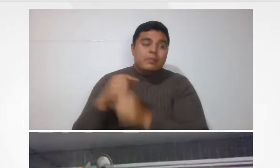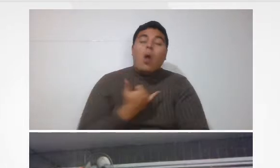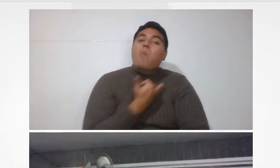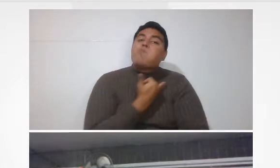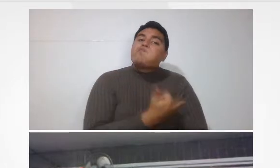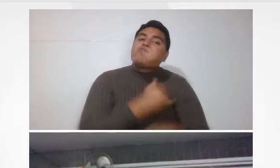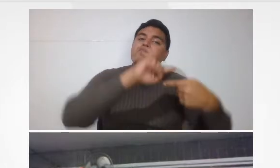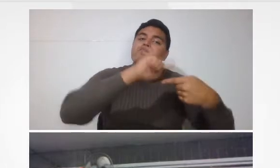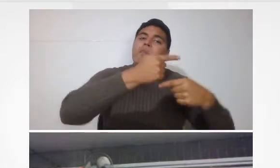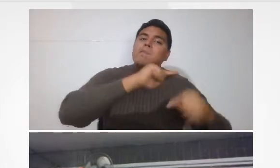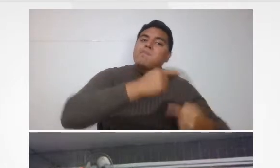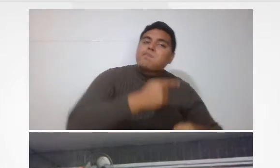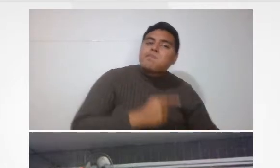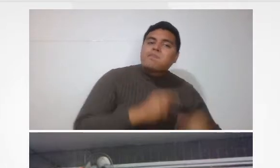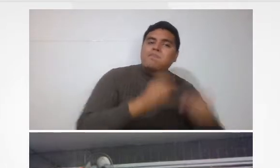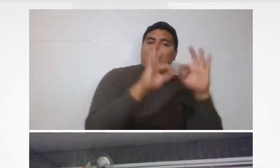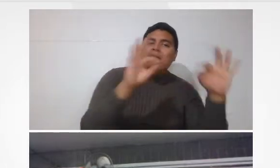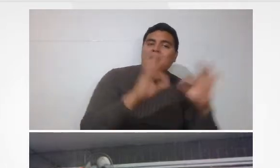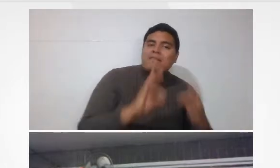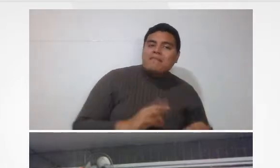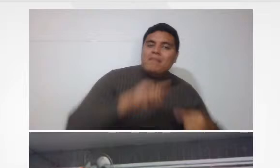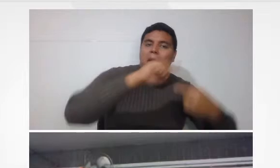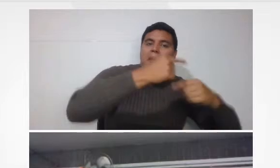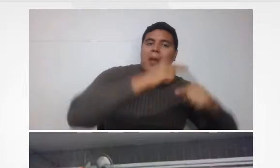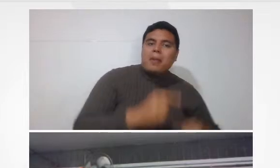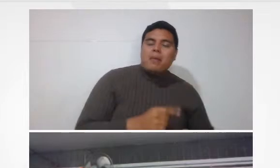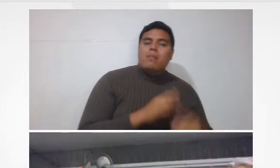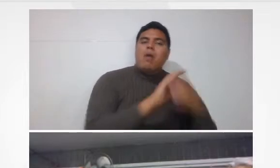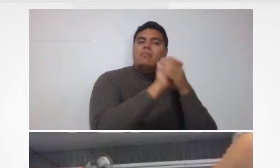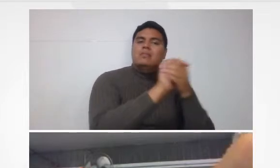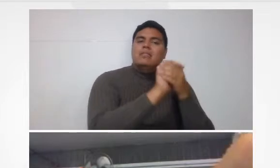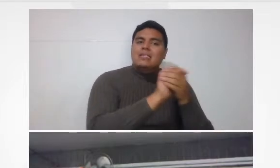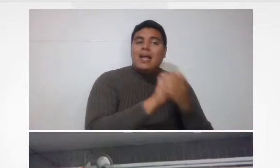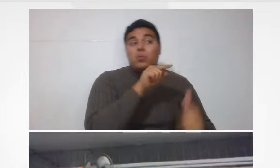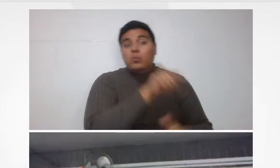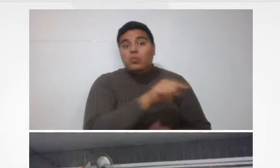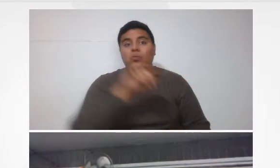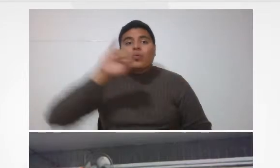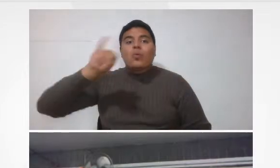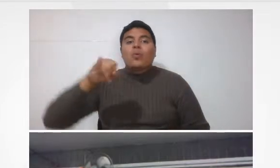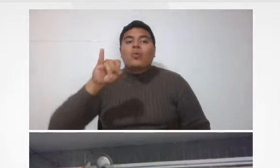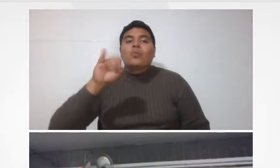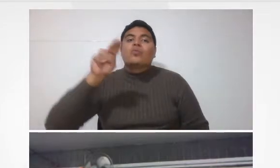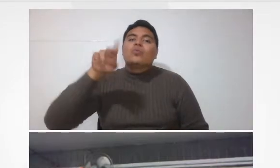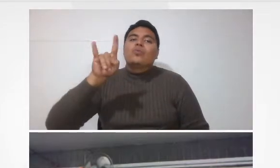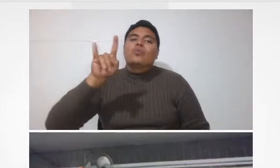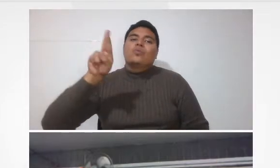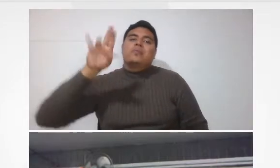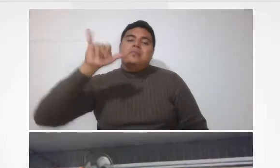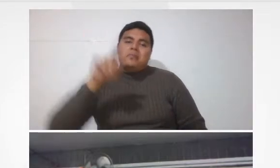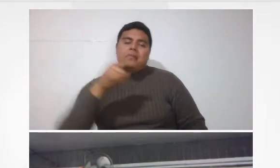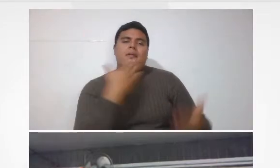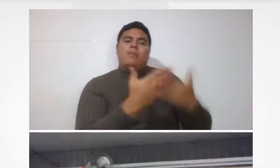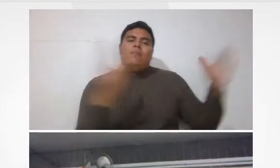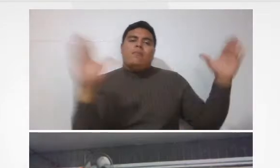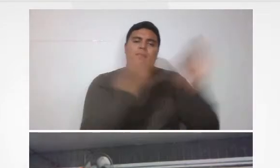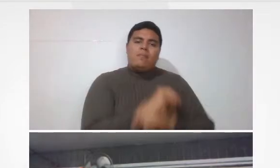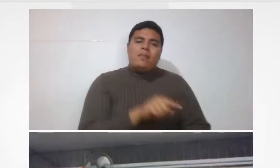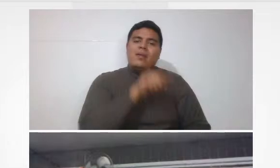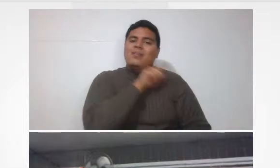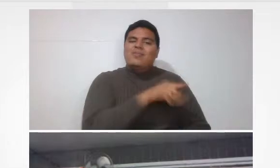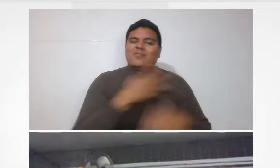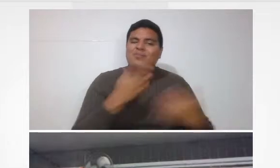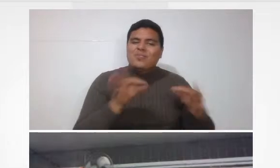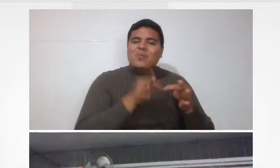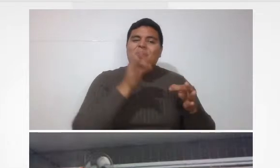los saludos, saben por acá, vamos a saludar a Nuria Amparo Tavares, buenas noches, presidente de Elías Librero Salamanca, del municipio de Andalucía, muchísimas gracias